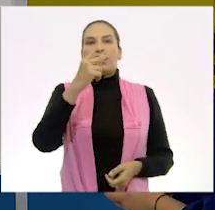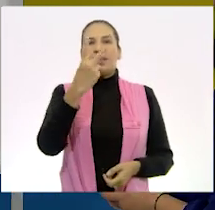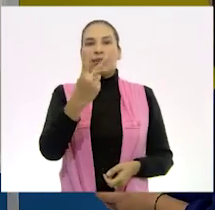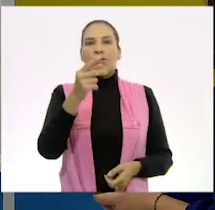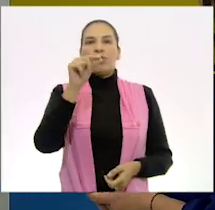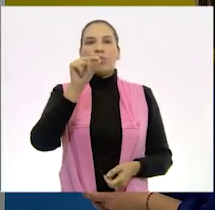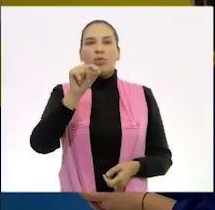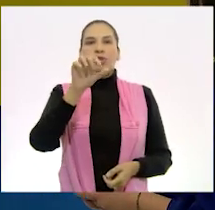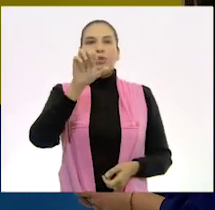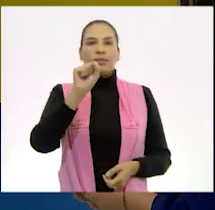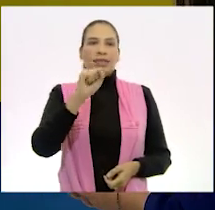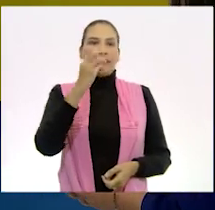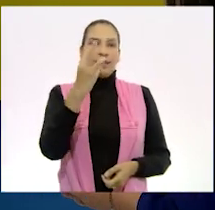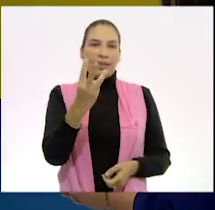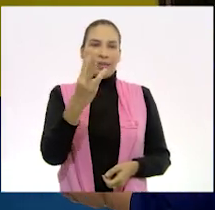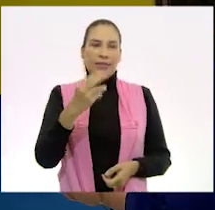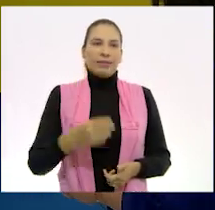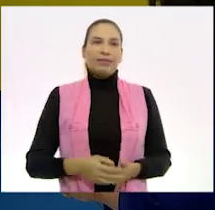22.63.